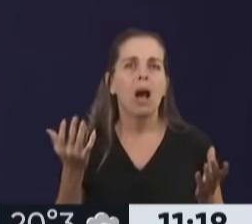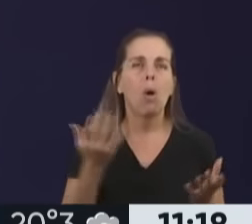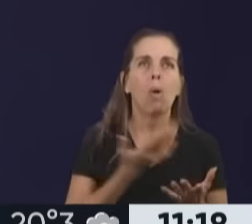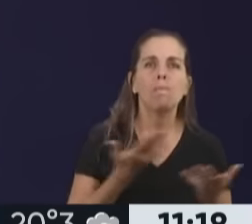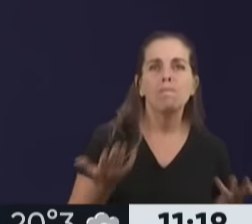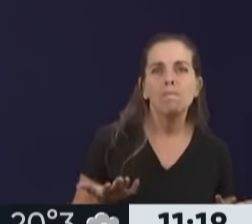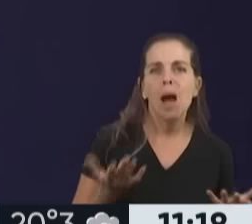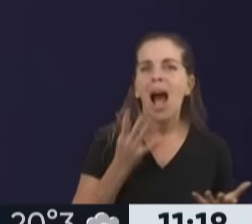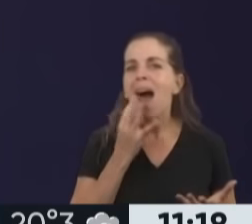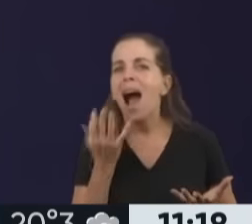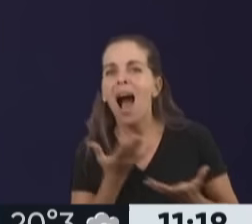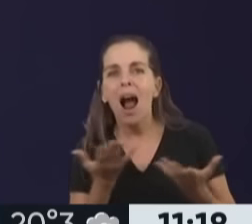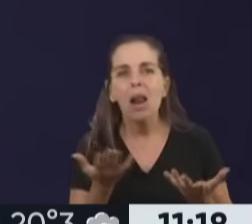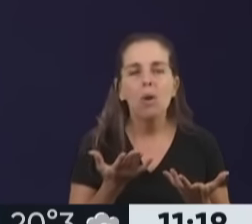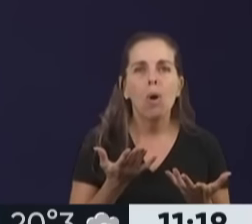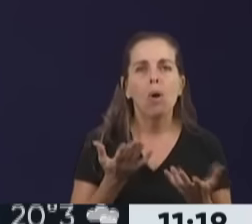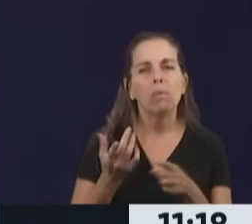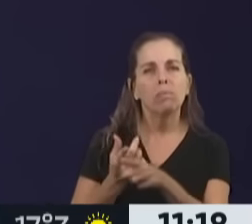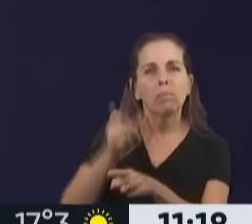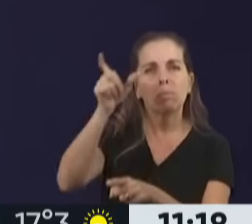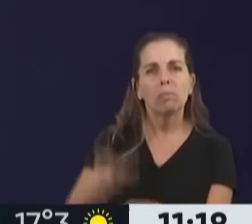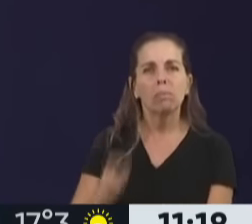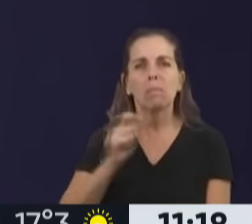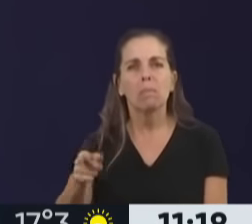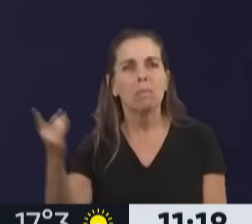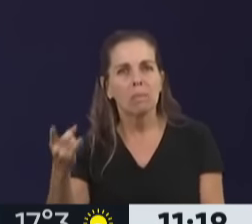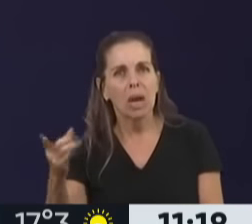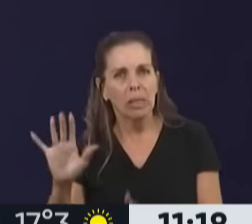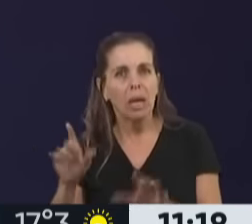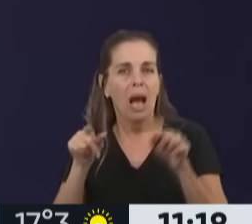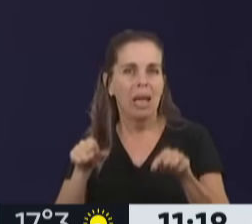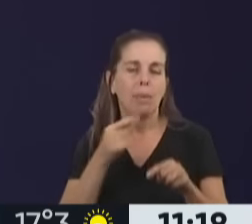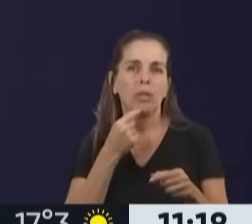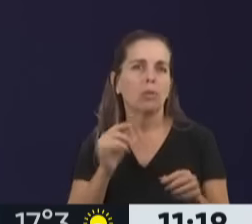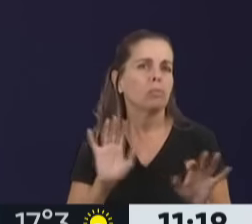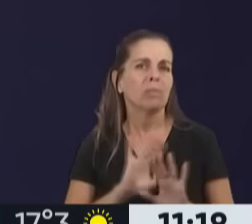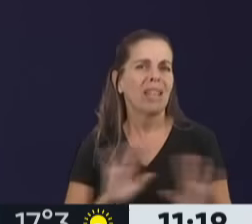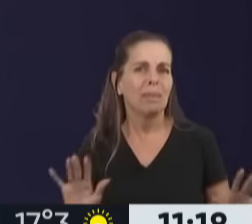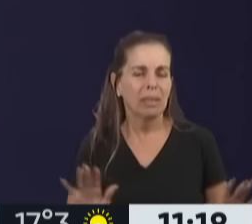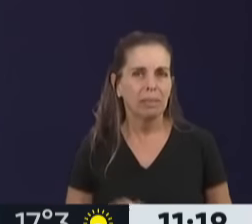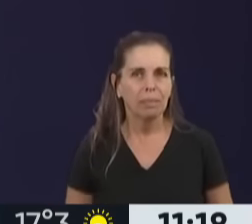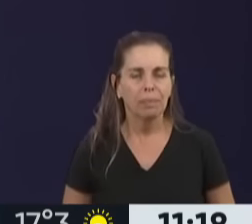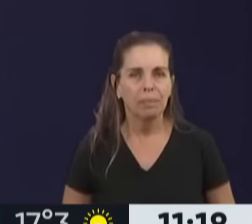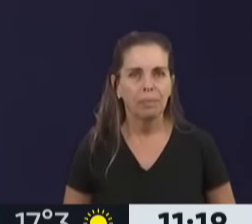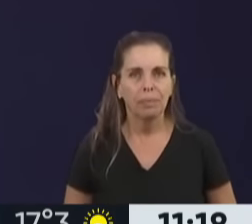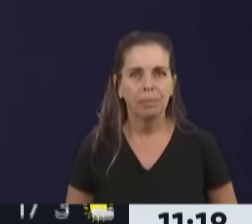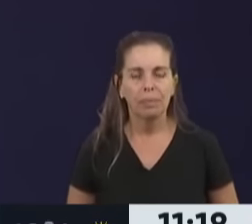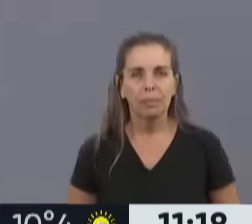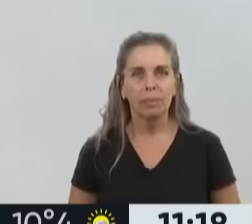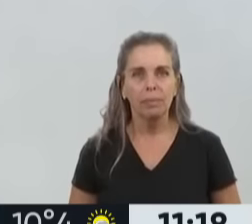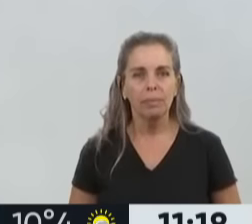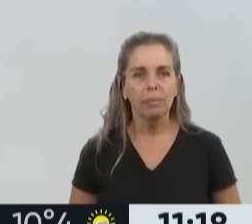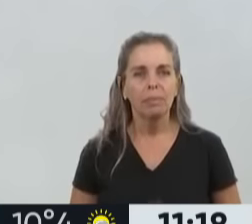cuando vemos que esa verdad no está dicha reaccionamos marcándolo y no hay mucho más para decir sobre eso